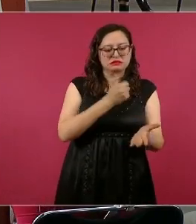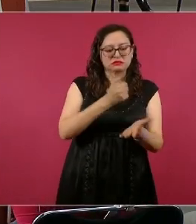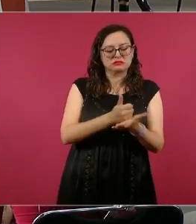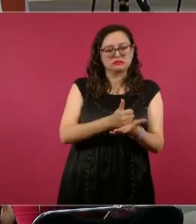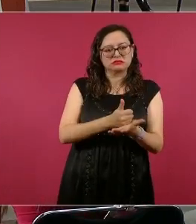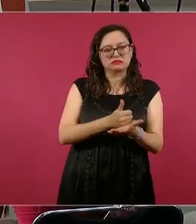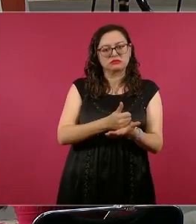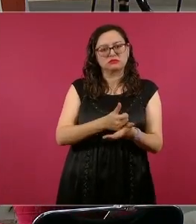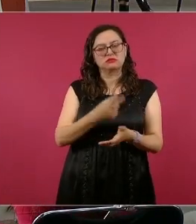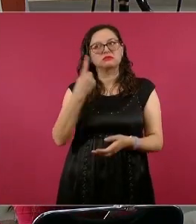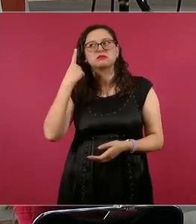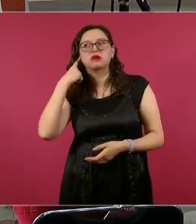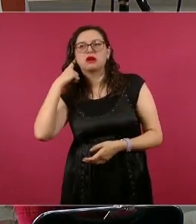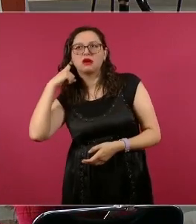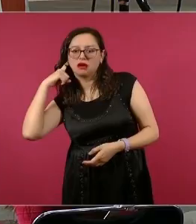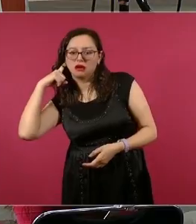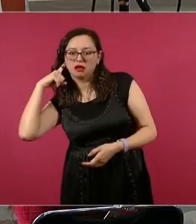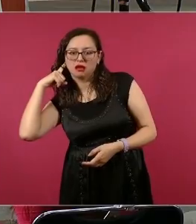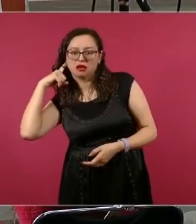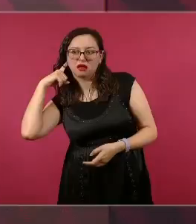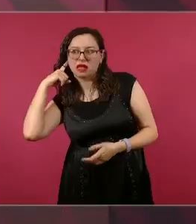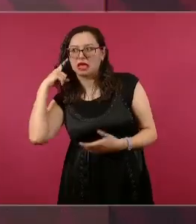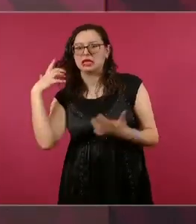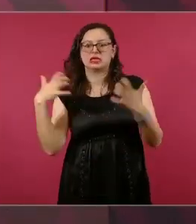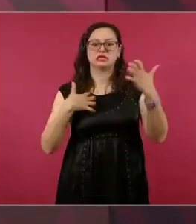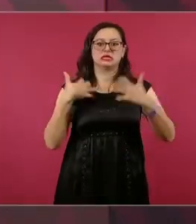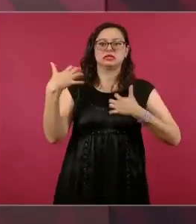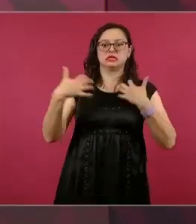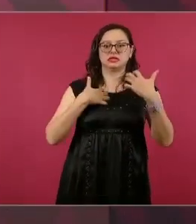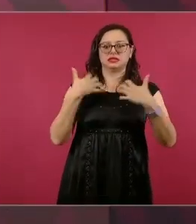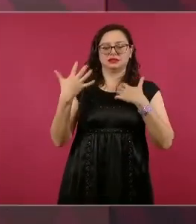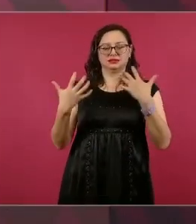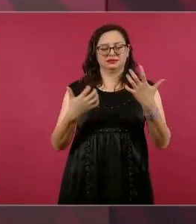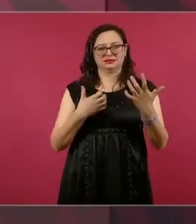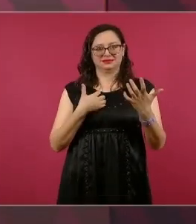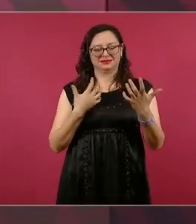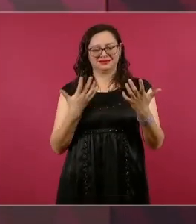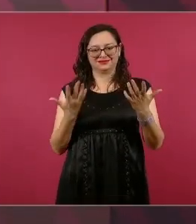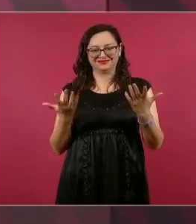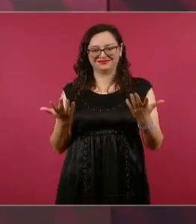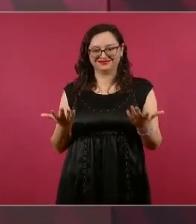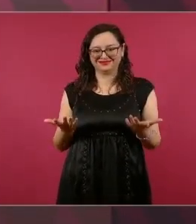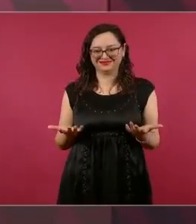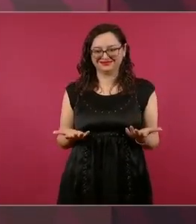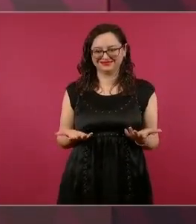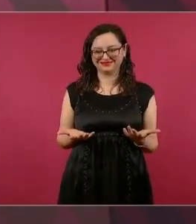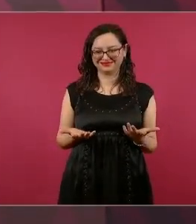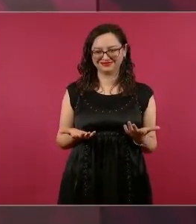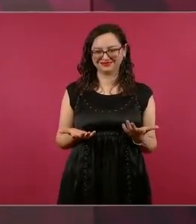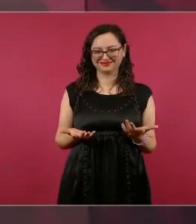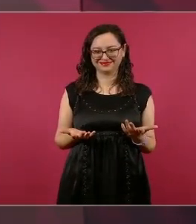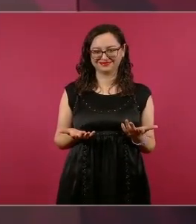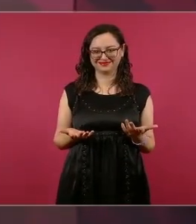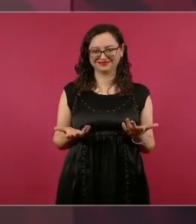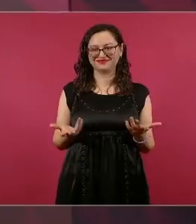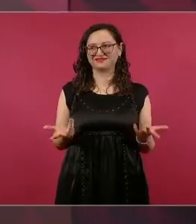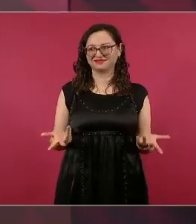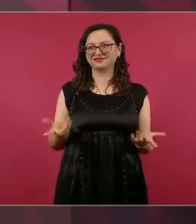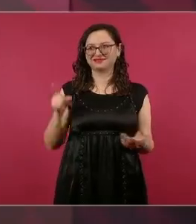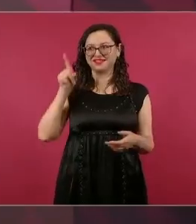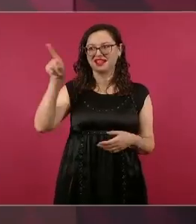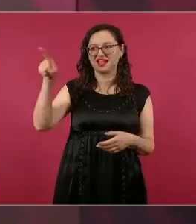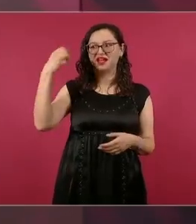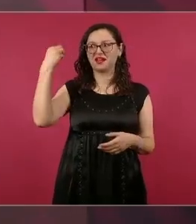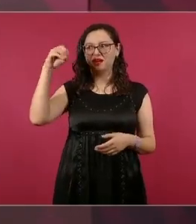cerca del aeropuerto. Es un pueblo que está muy cerca del aeropuerto, como los maestros toman